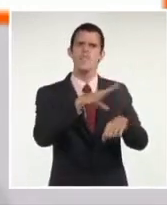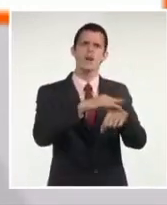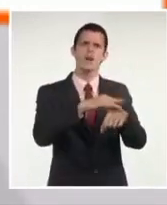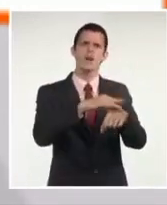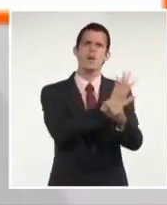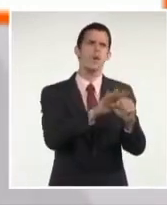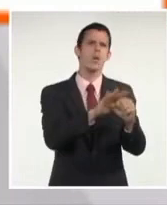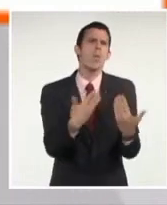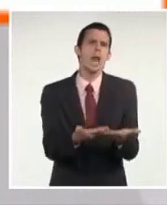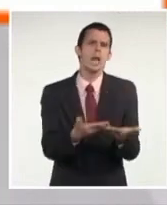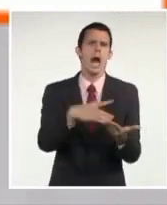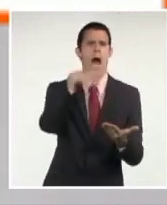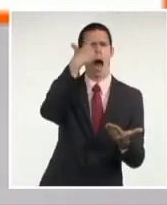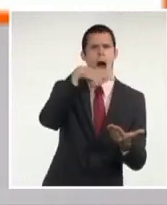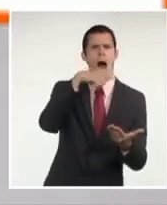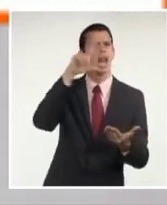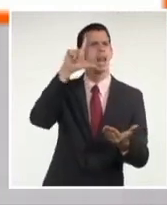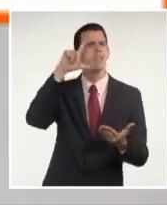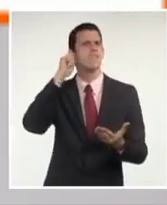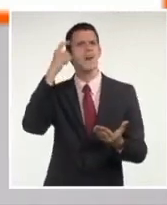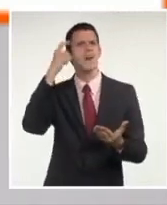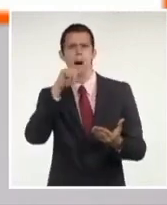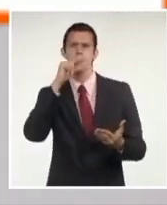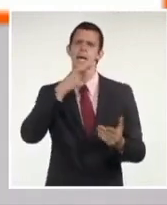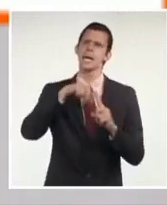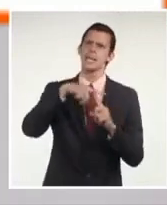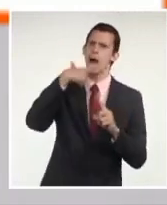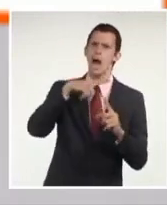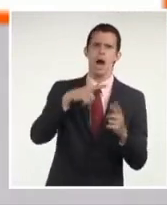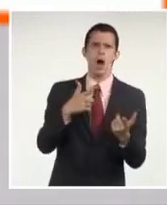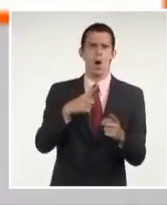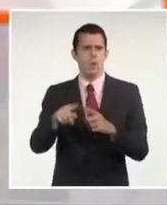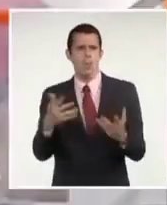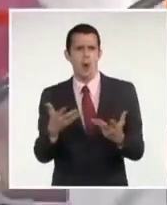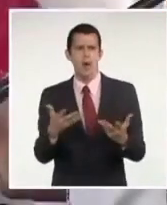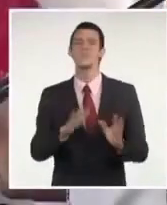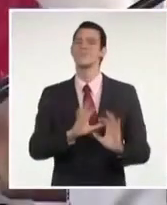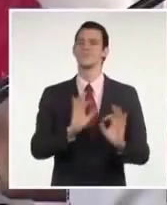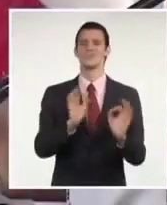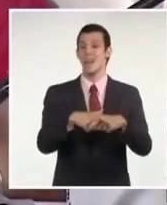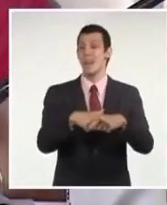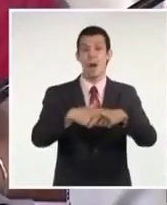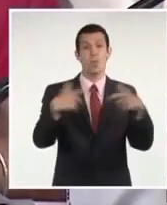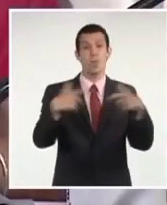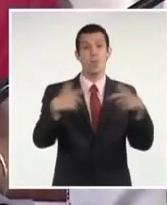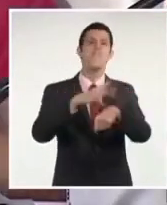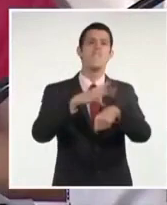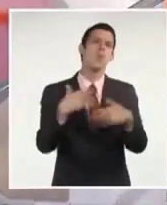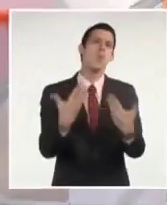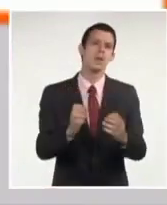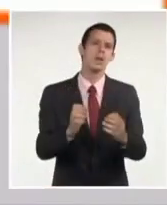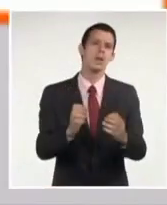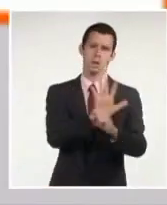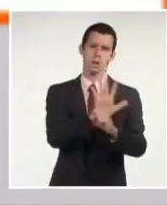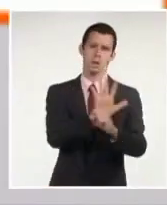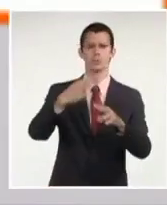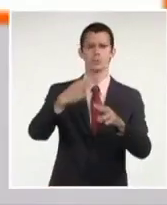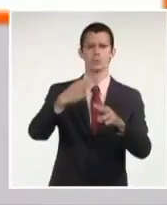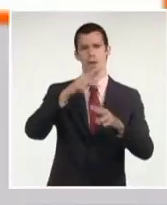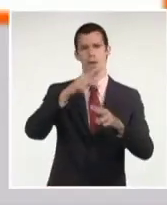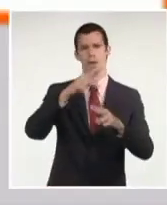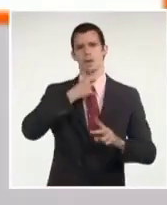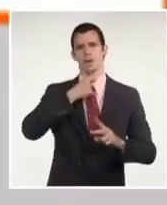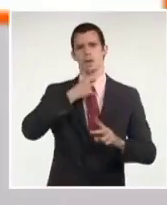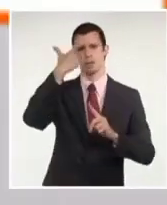y así, bueno, los otros en menos escala. Pero si vemos la otra diapo, por favor. La otra diapo lo que trata